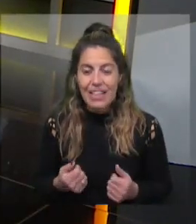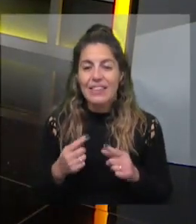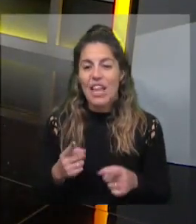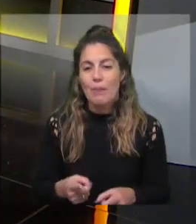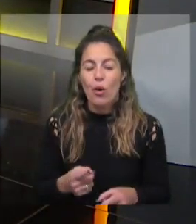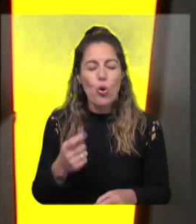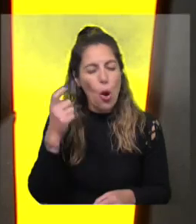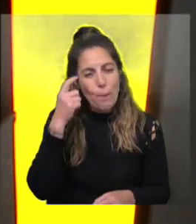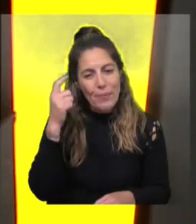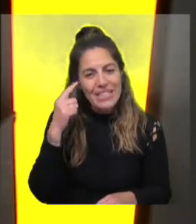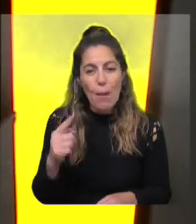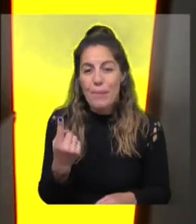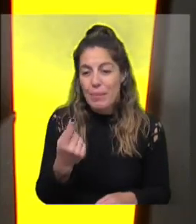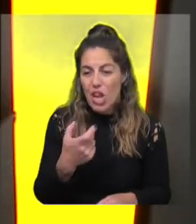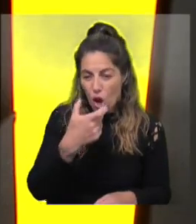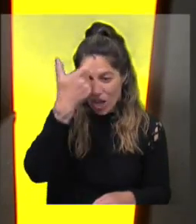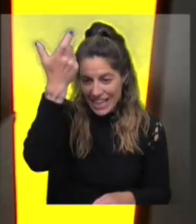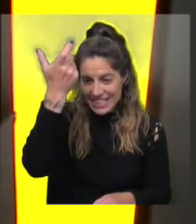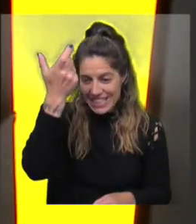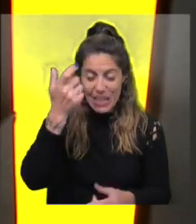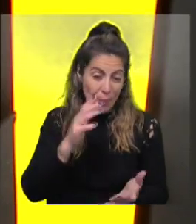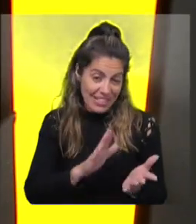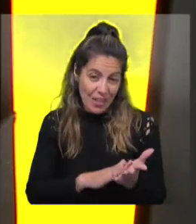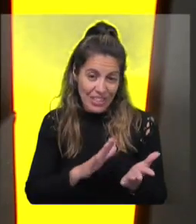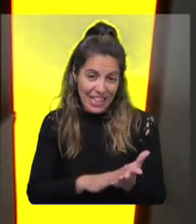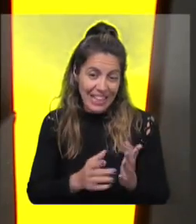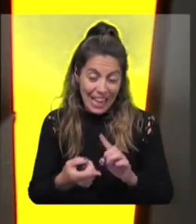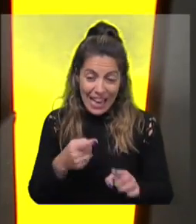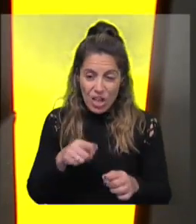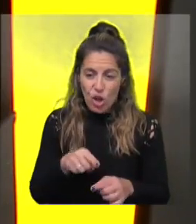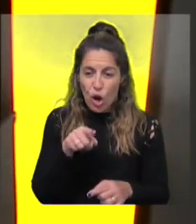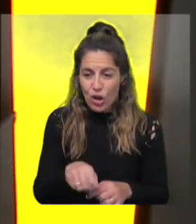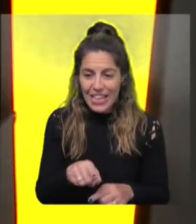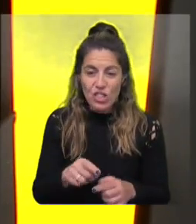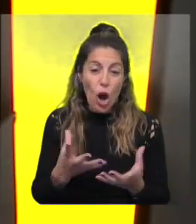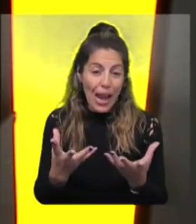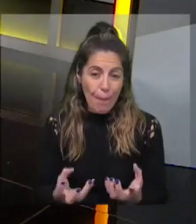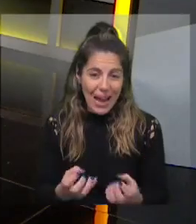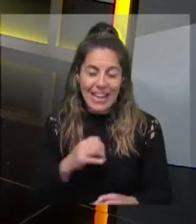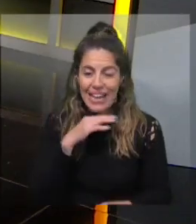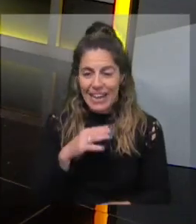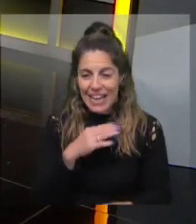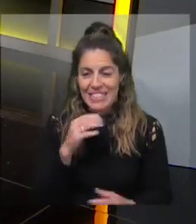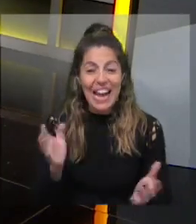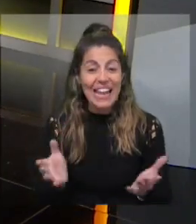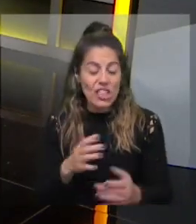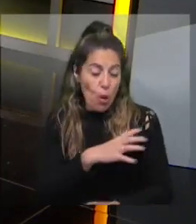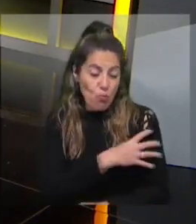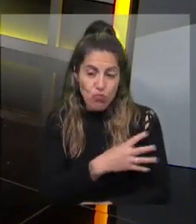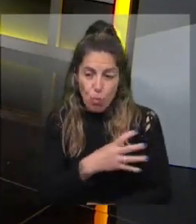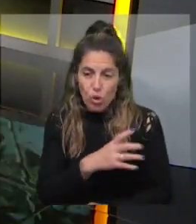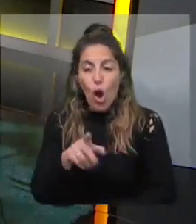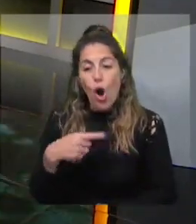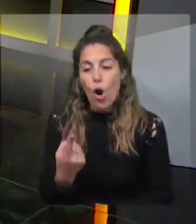uno piensa primero en las ciencias más evidentes, ¿no? Que tienen que ver con eso, con la quema de grasas y la generación de músculos, hay otras, como